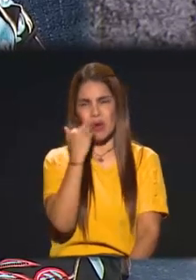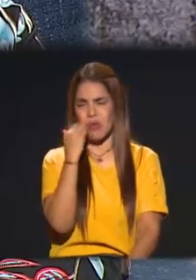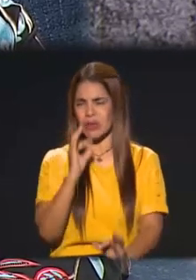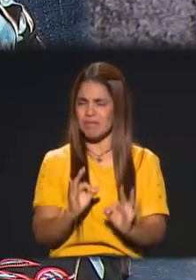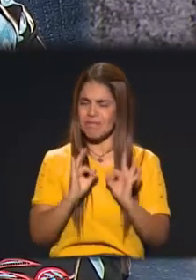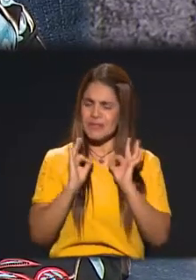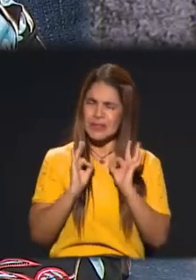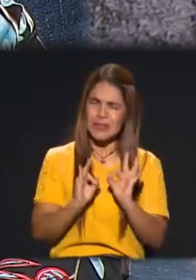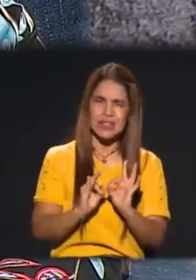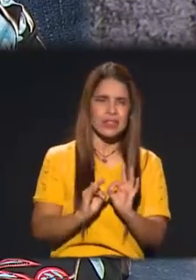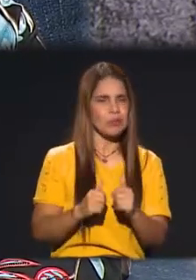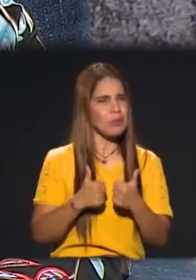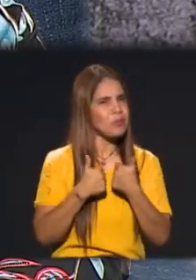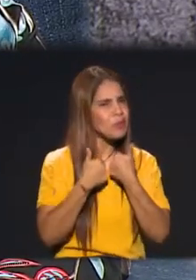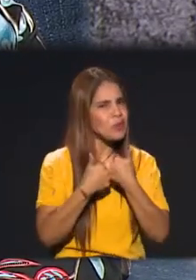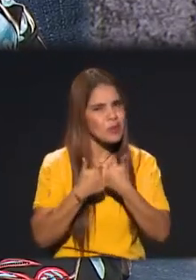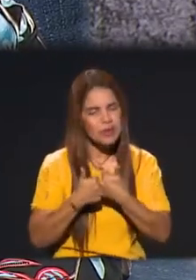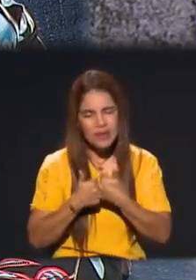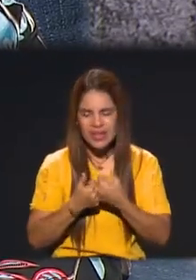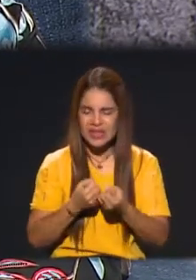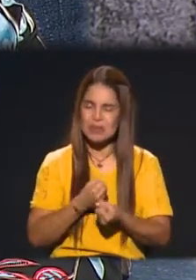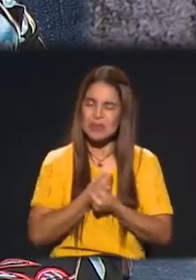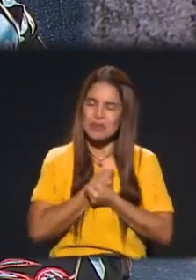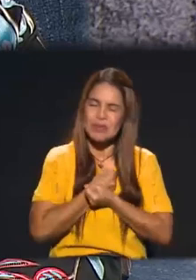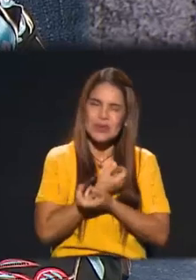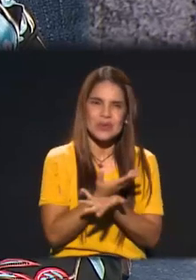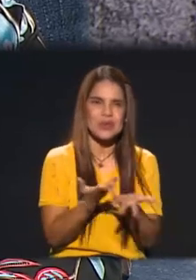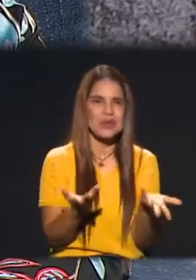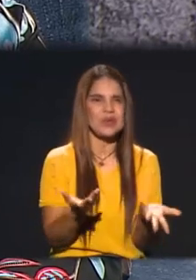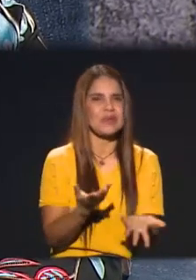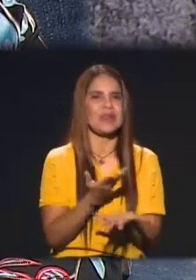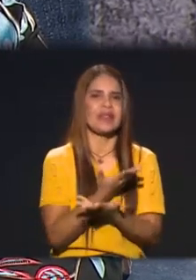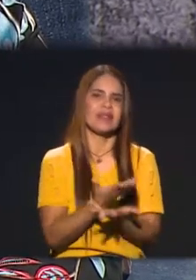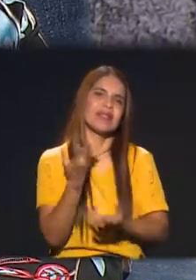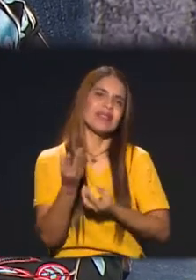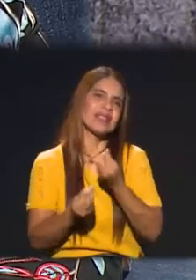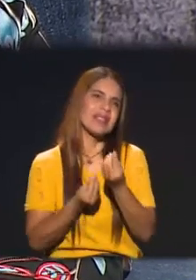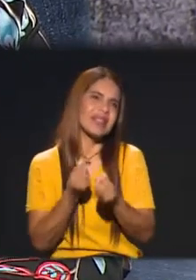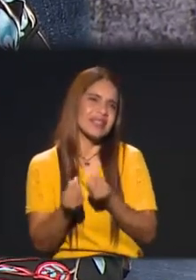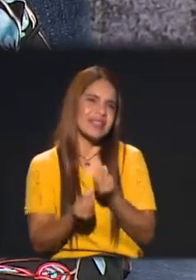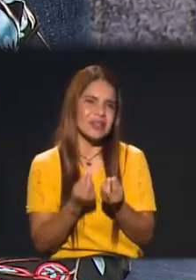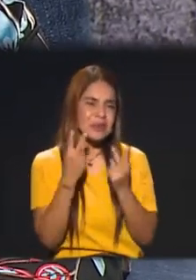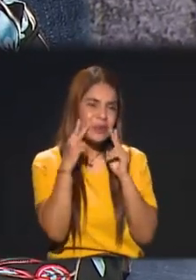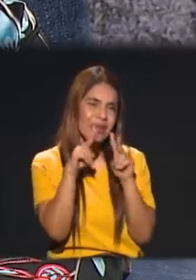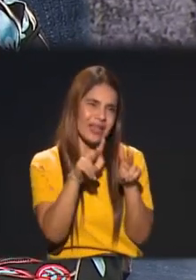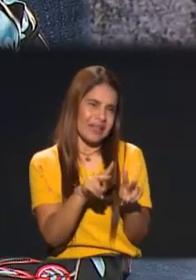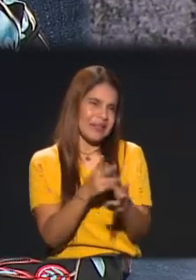centrada, muy ubicada, pero que le ponía muchas ganas a todo lo que hacía. Y siempre hacía todo con muchísimo